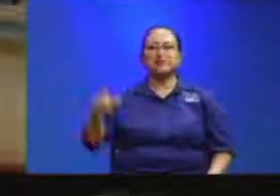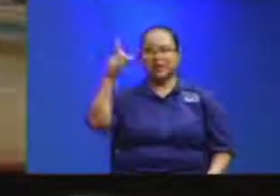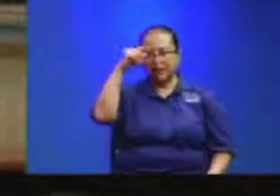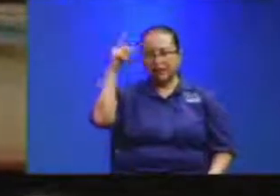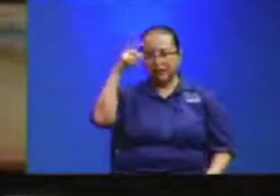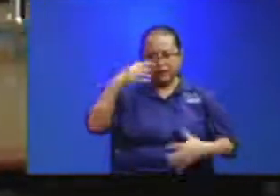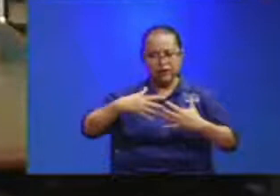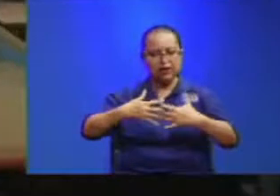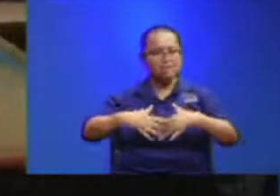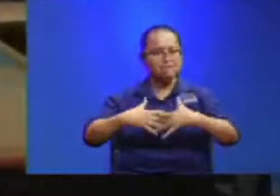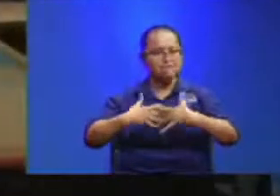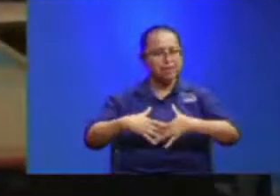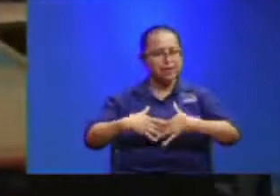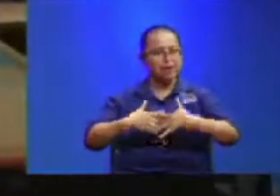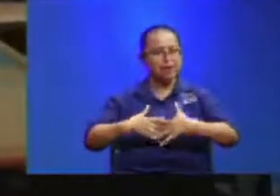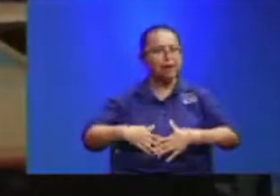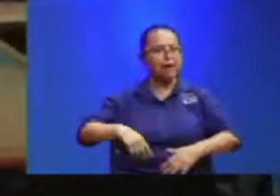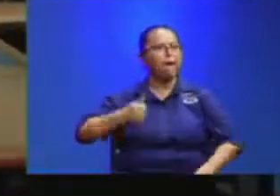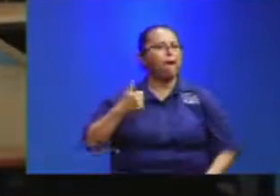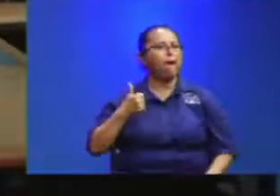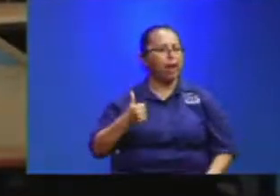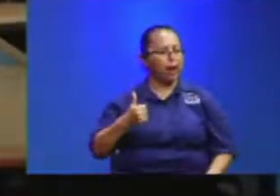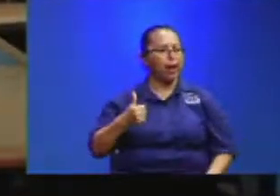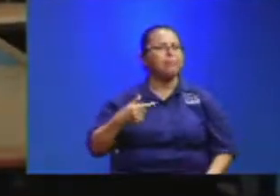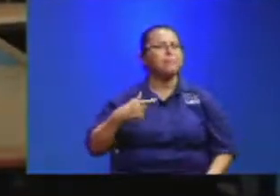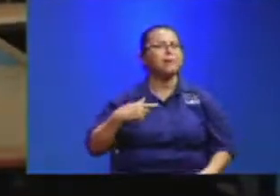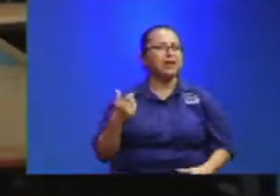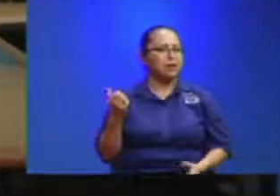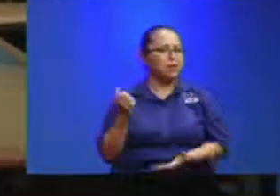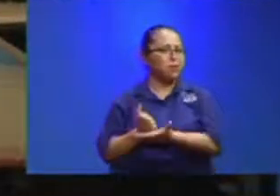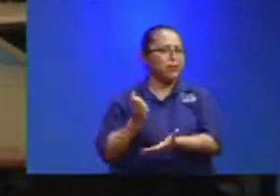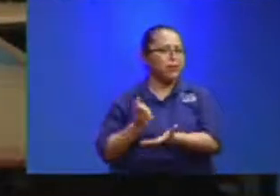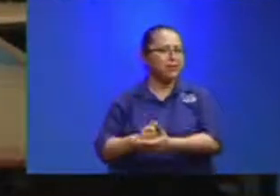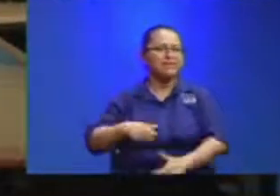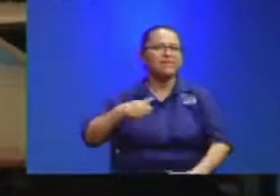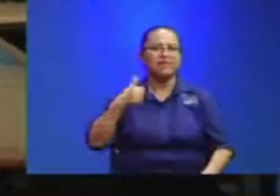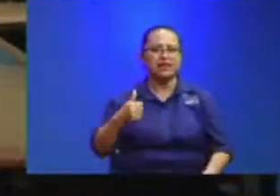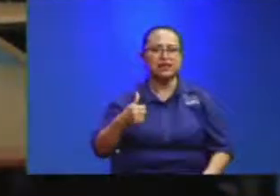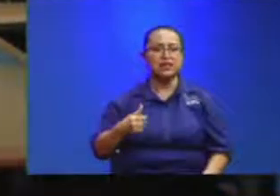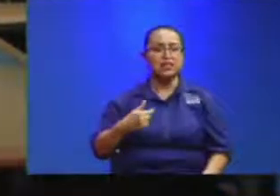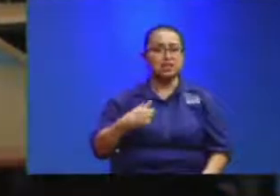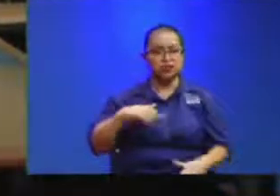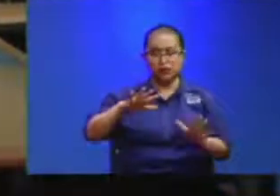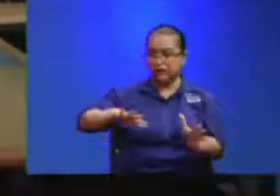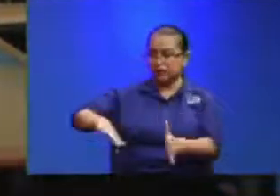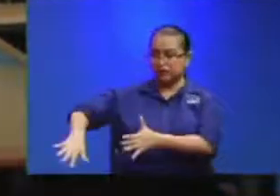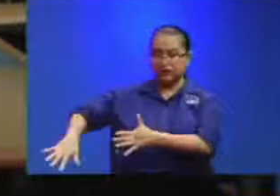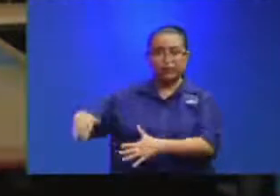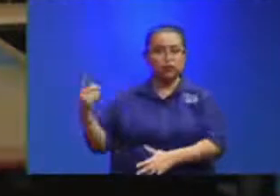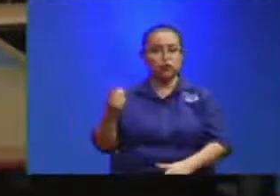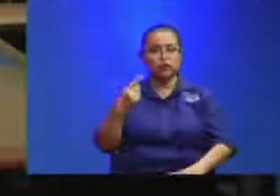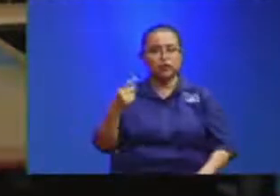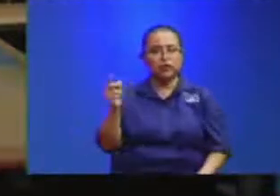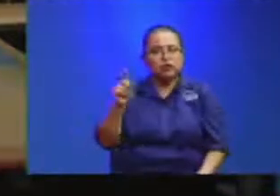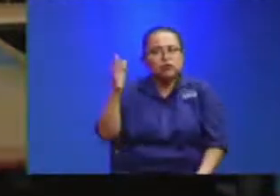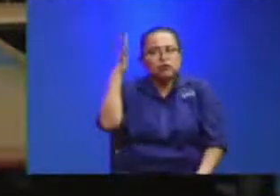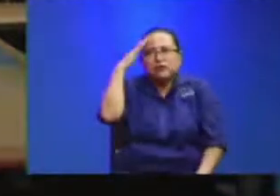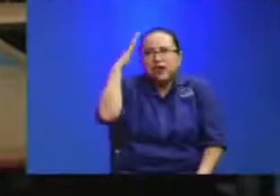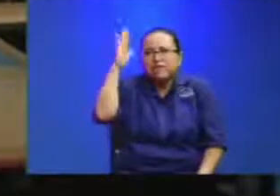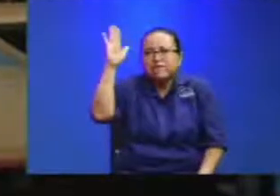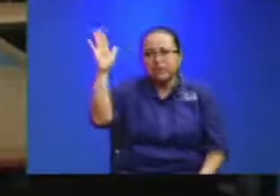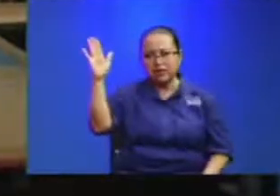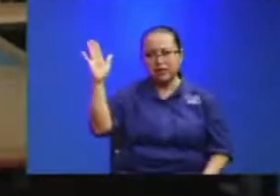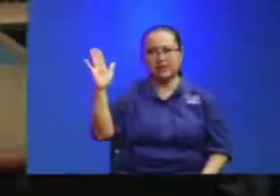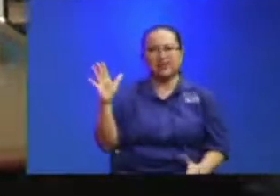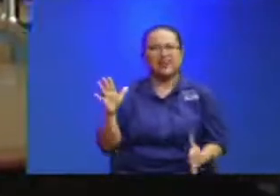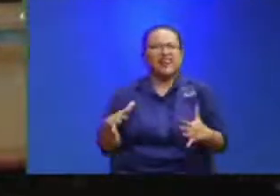y farmacéutico aquí me está viendo bien me pagan bien y dejar todo eso sin saber siquiera si iba a